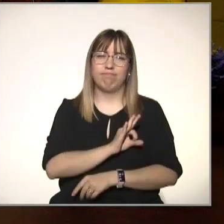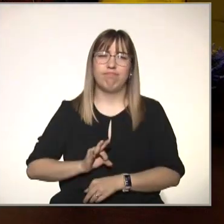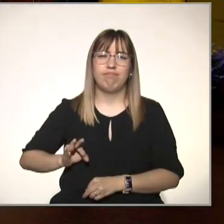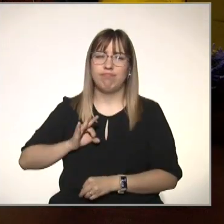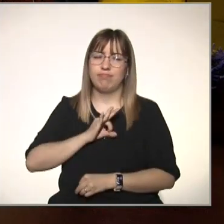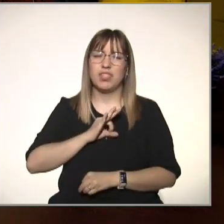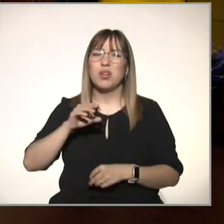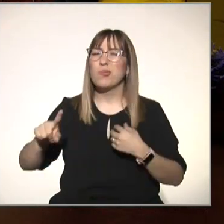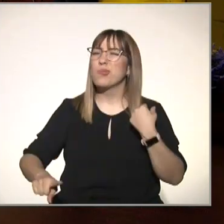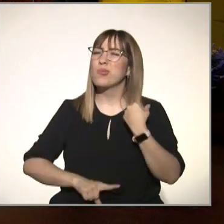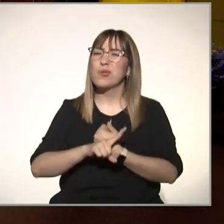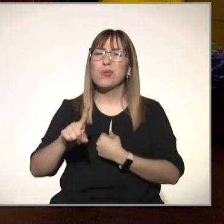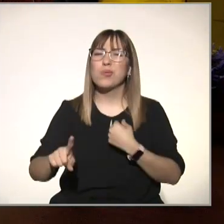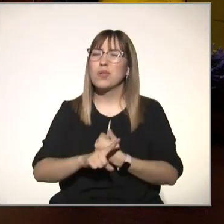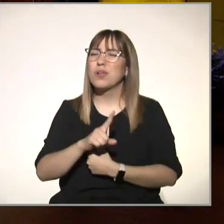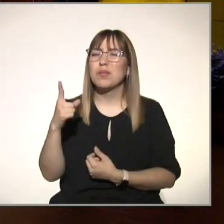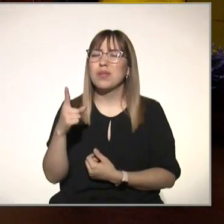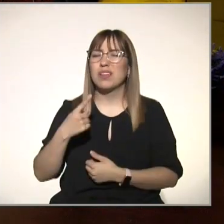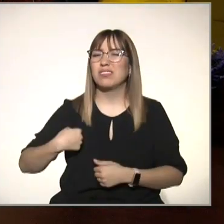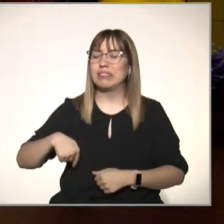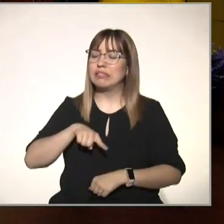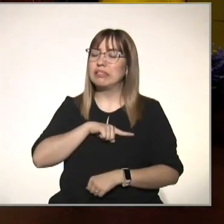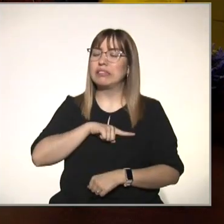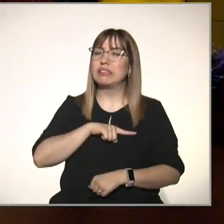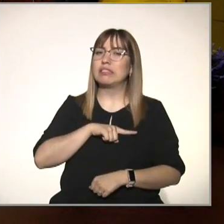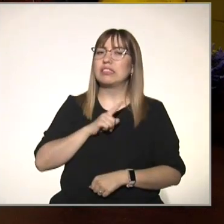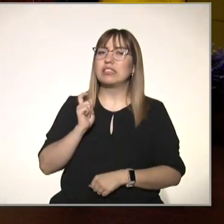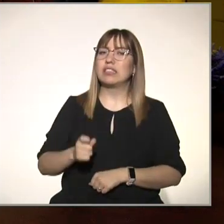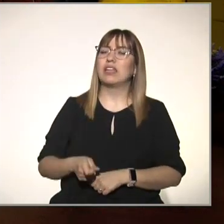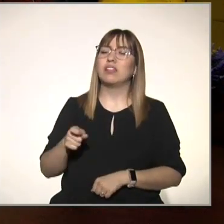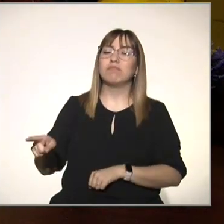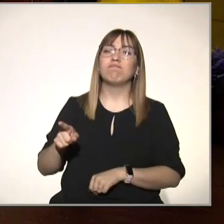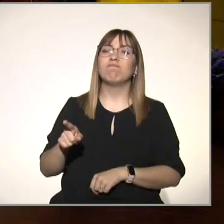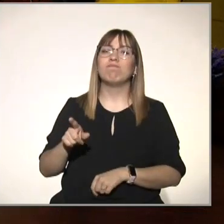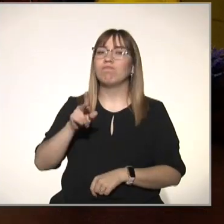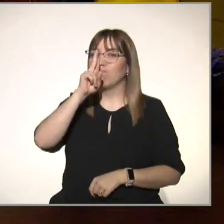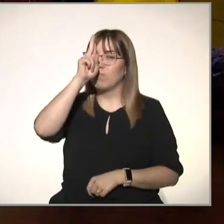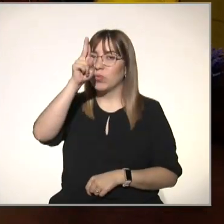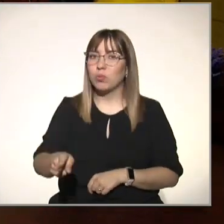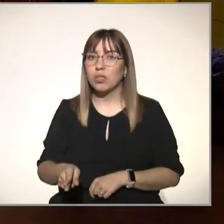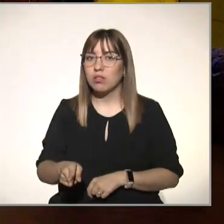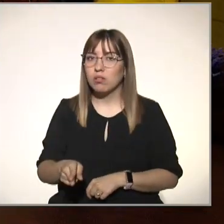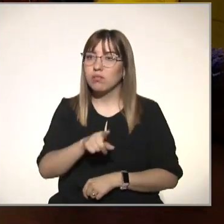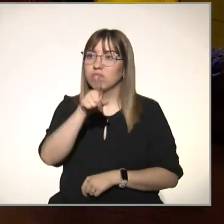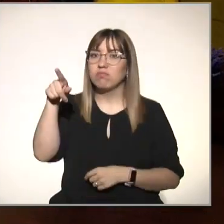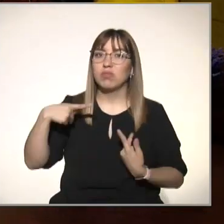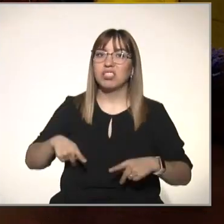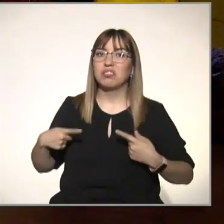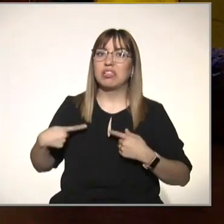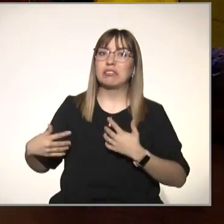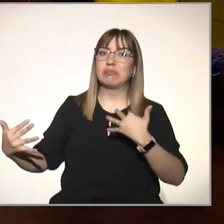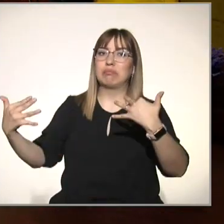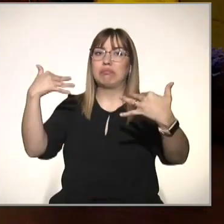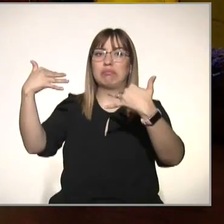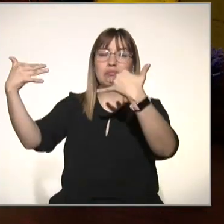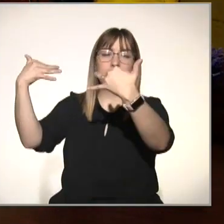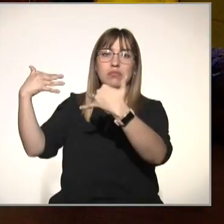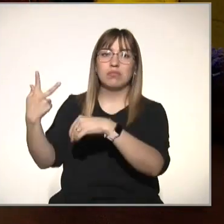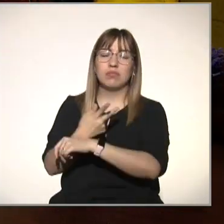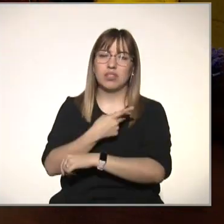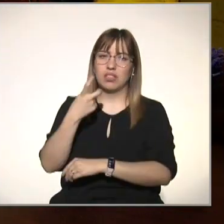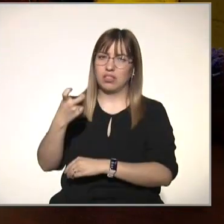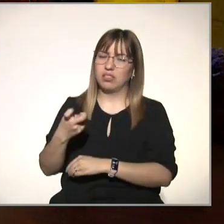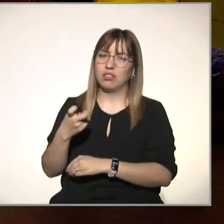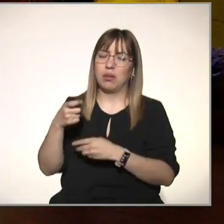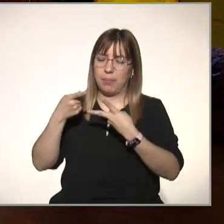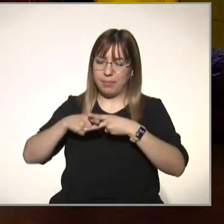eso por miedo al qué dirán, sobre todo. Pero ese miedo al qué dirán empieza por casa. Empieza dentro de la casa y, por supuesto, que da continuidad en